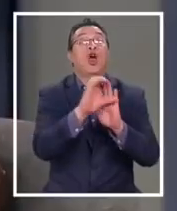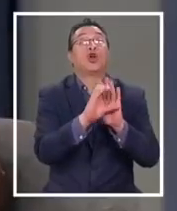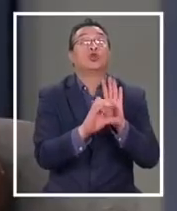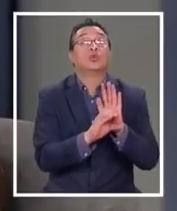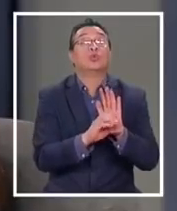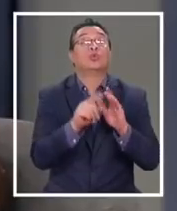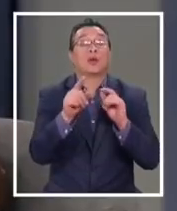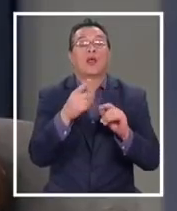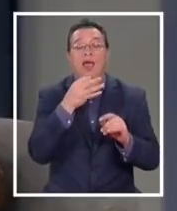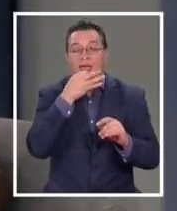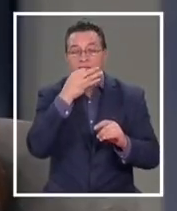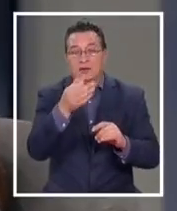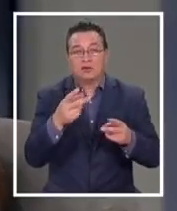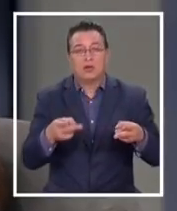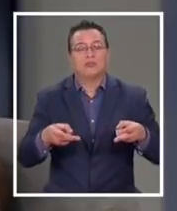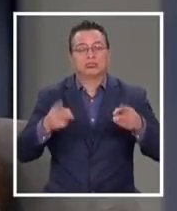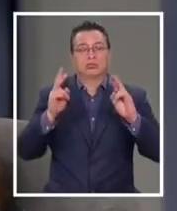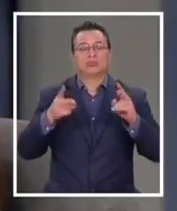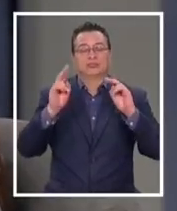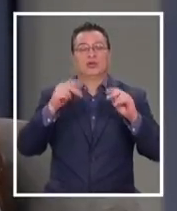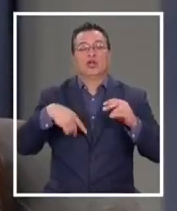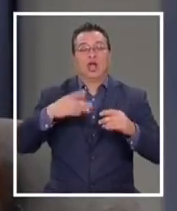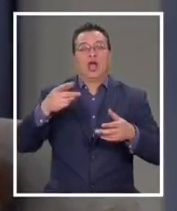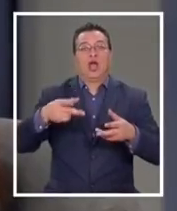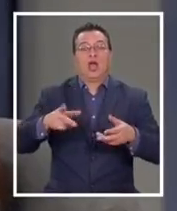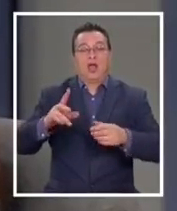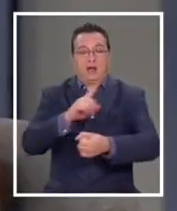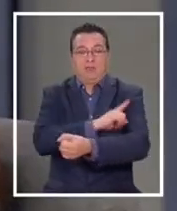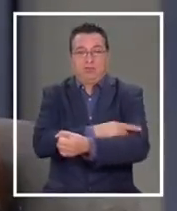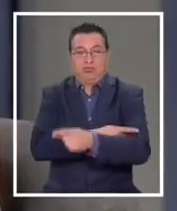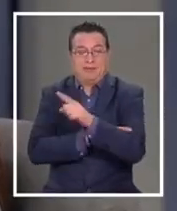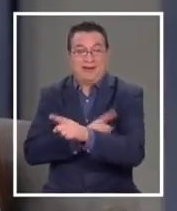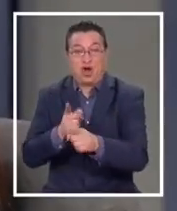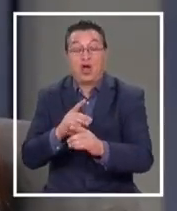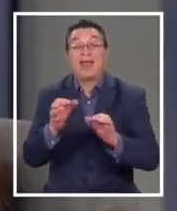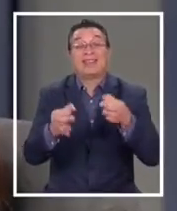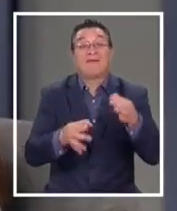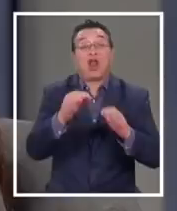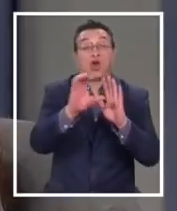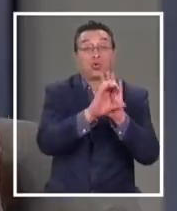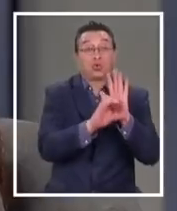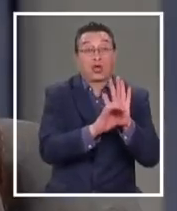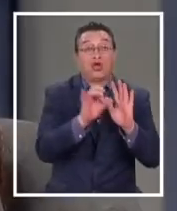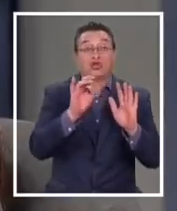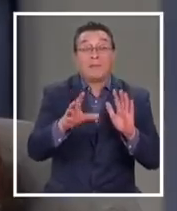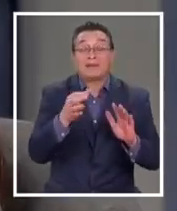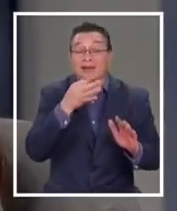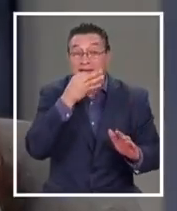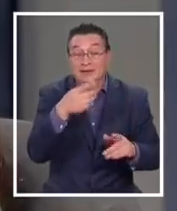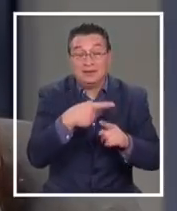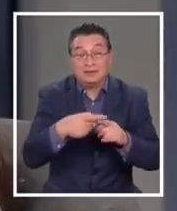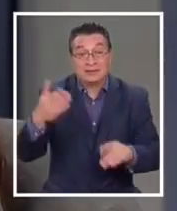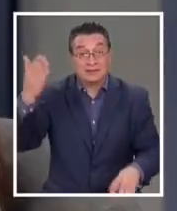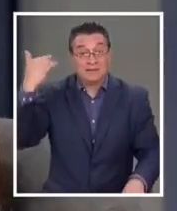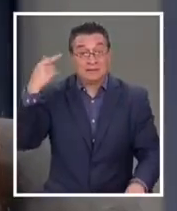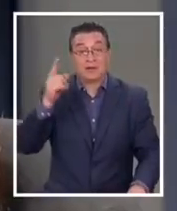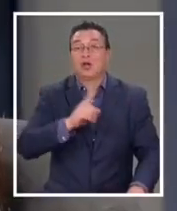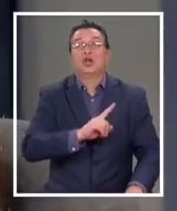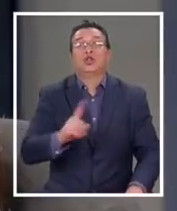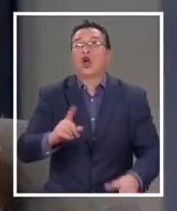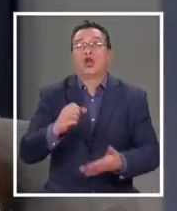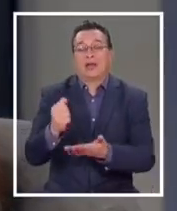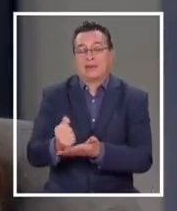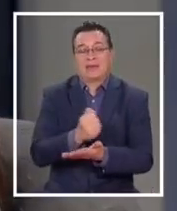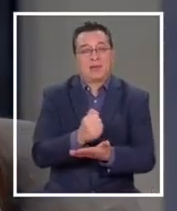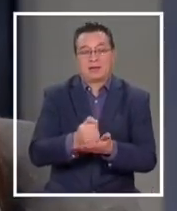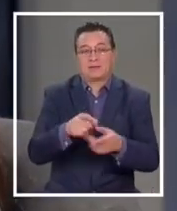al Congreso para legislar en materia de iniciativa exclusiva. Lo que hizo el Tribunal Constitucional simplemente la semana pasada fue decir no se acoge a trámite